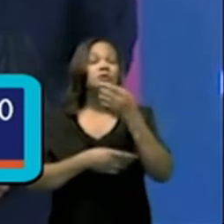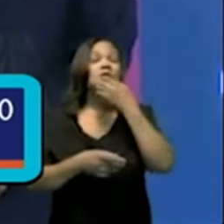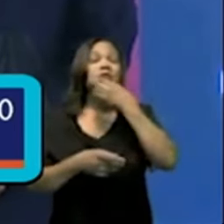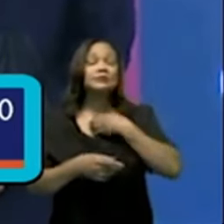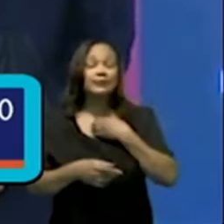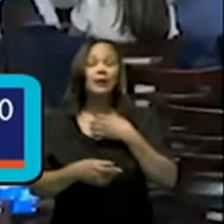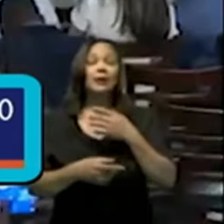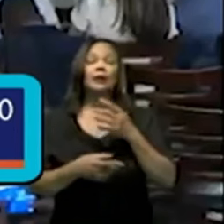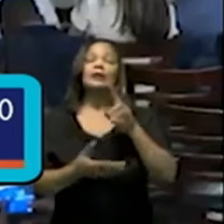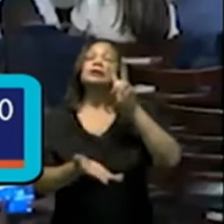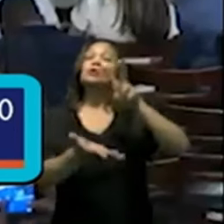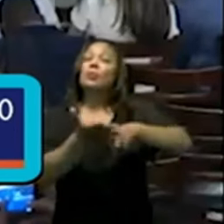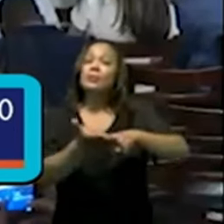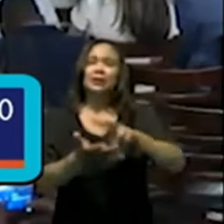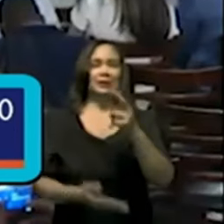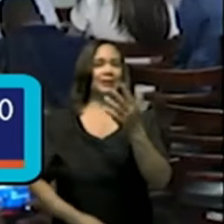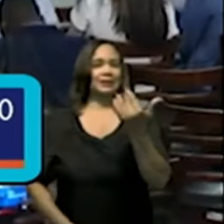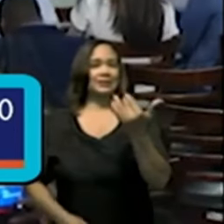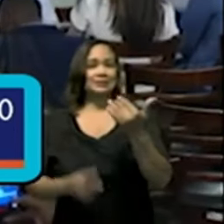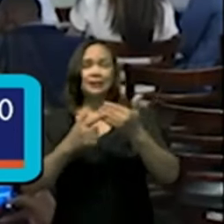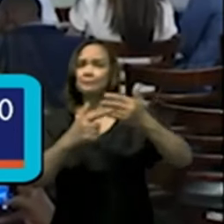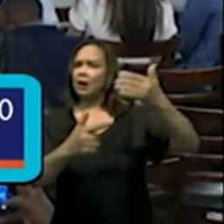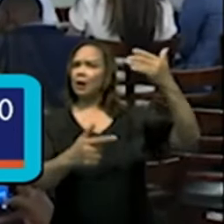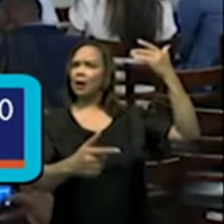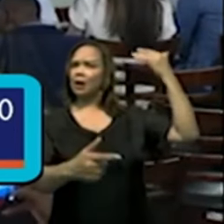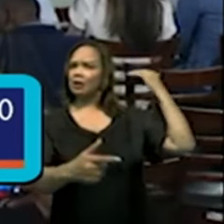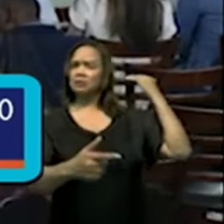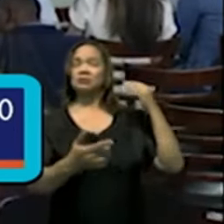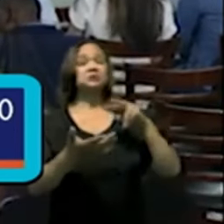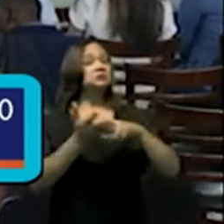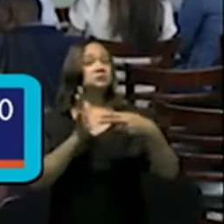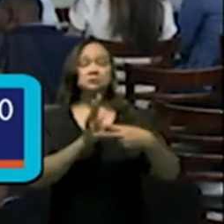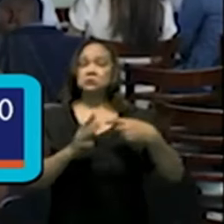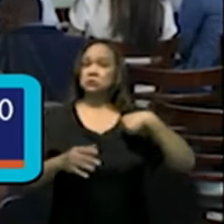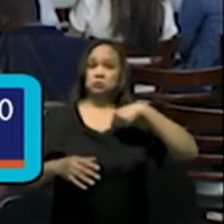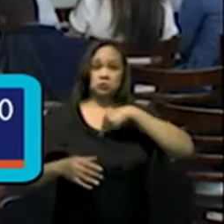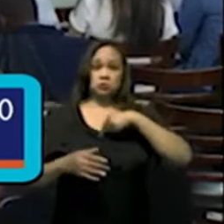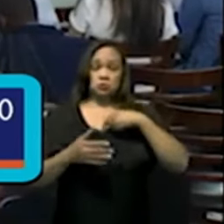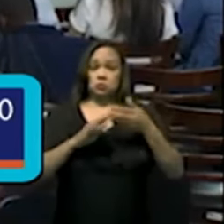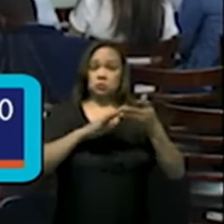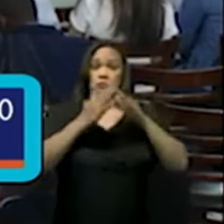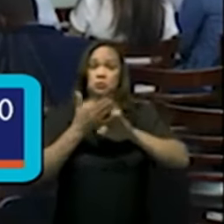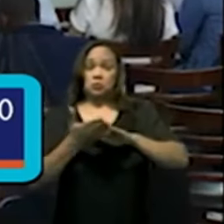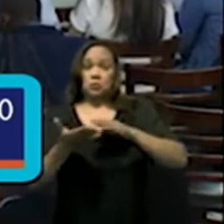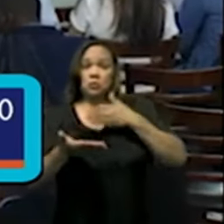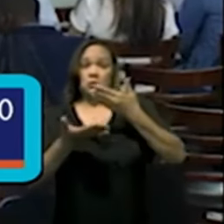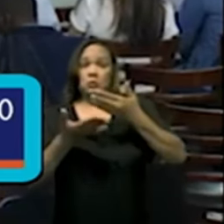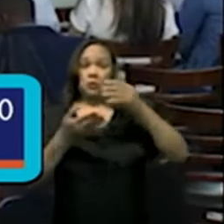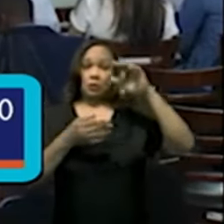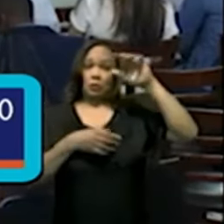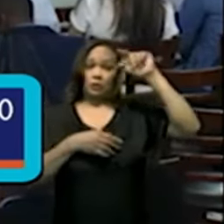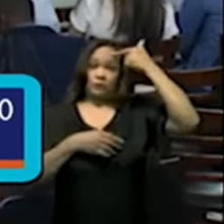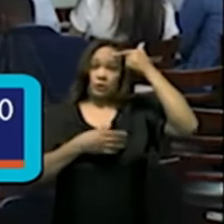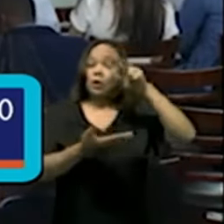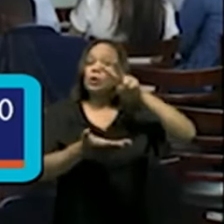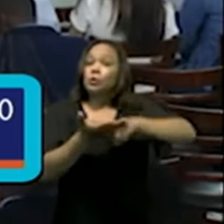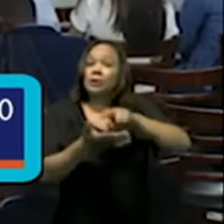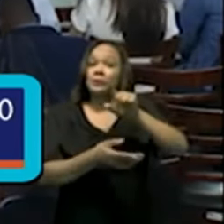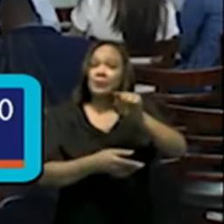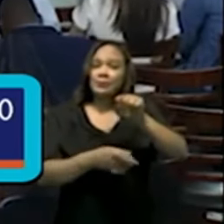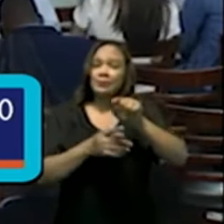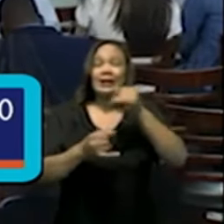de diciembre del 2015. Es decir, nosotros llegamos al gobierno en el 20. Y